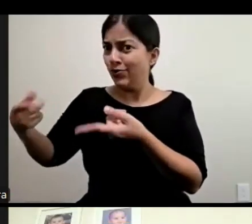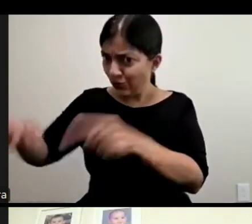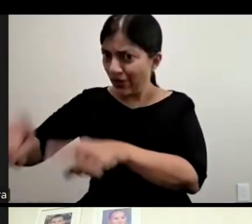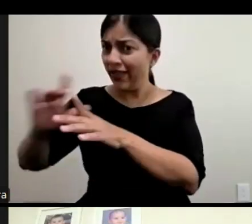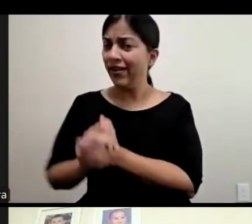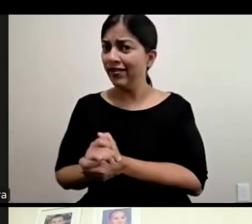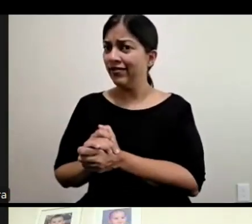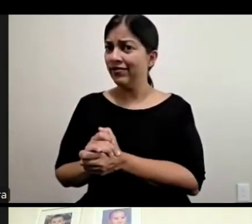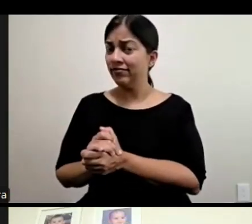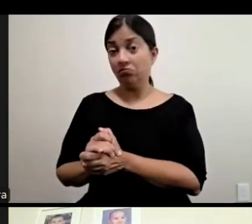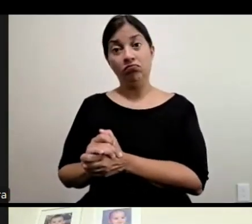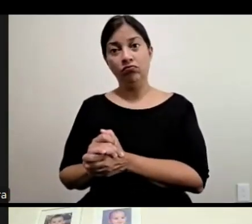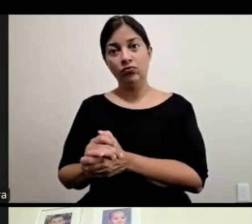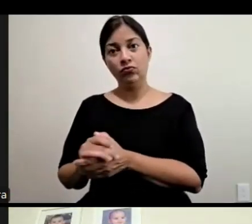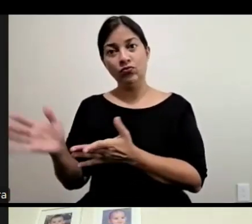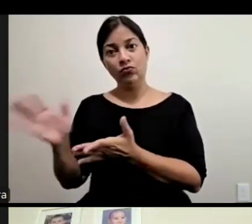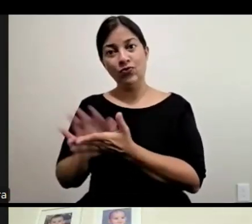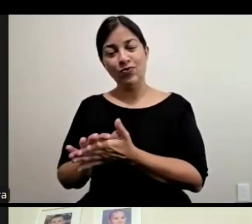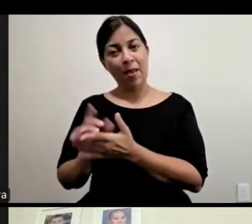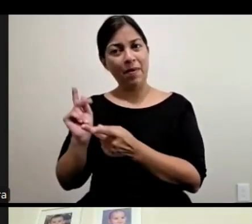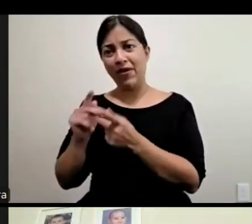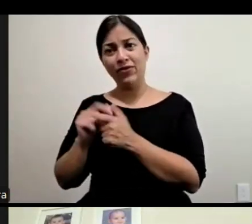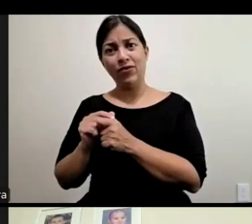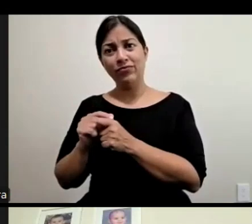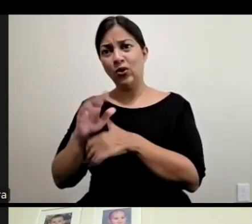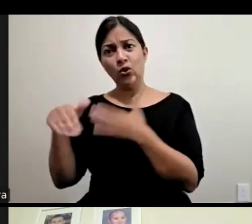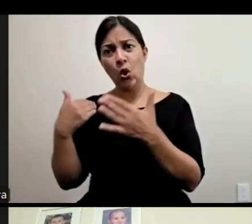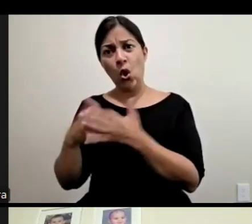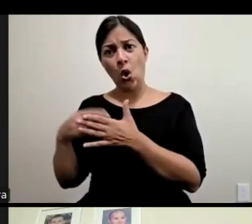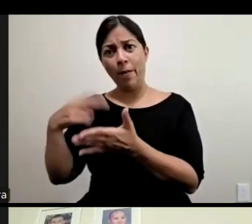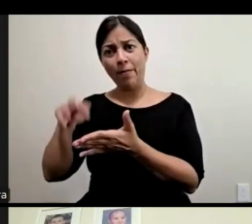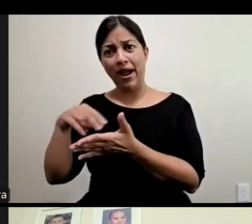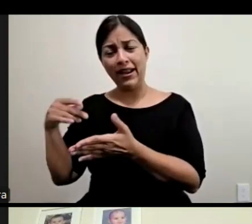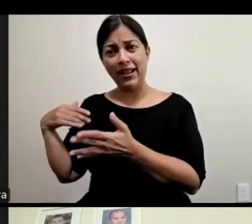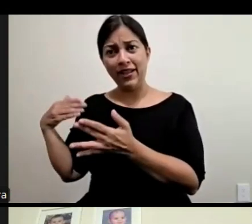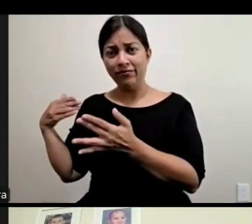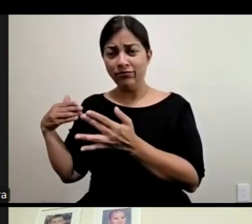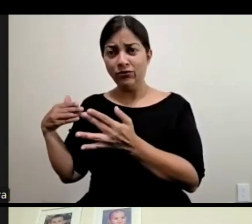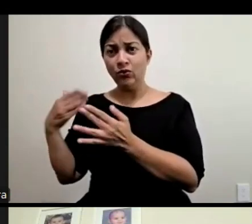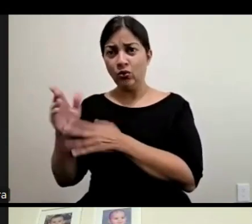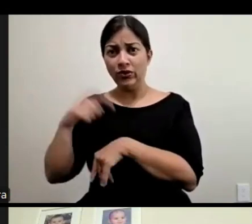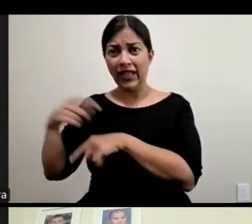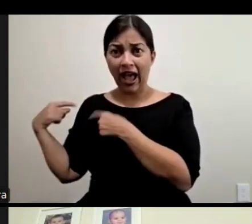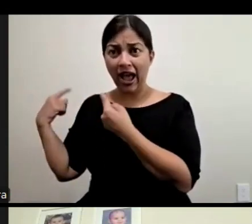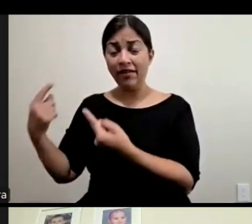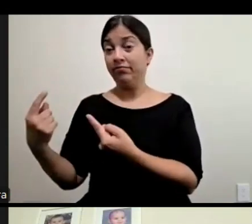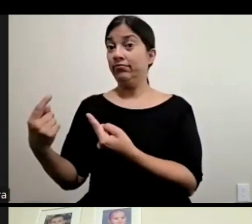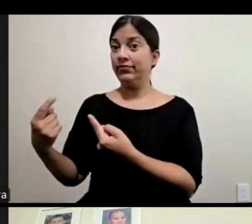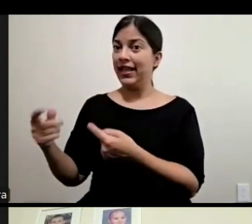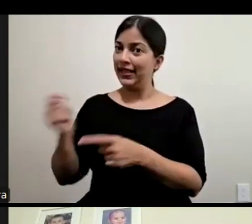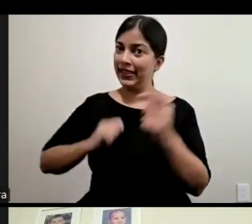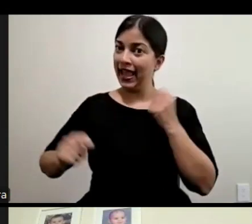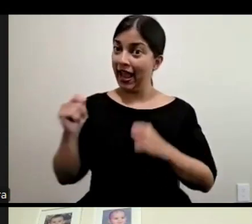perfecto, pues un coreógrafo que se especializa en saber todos los bailes a través del tiempo. Lo cual en el teatro, cuando tú